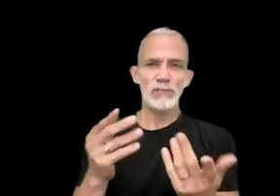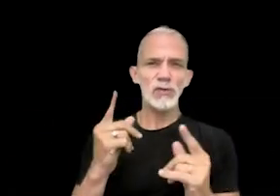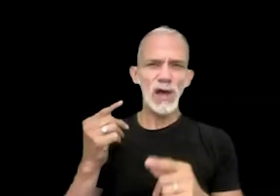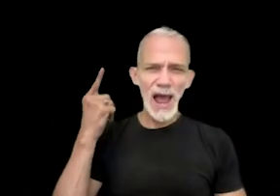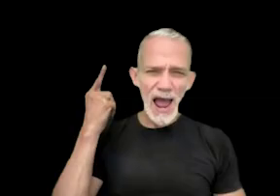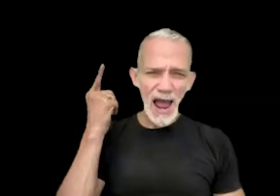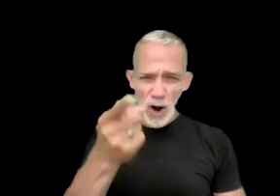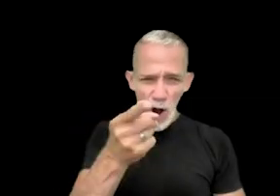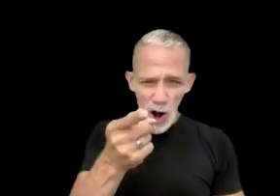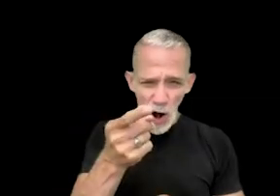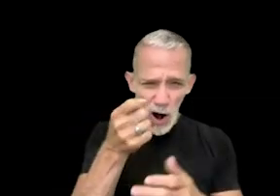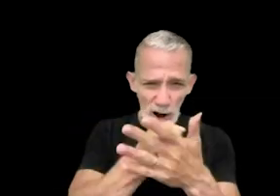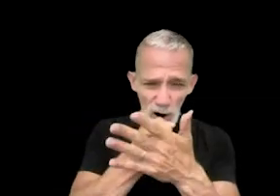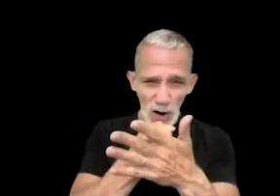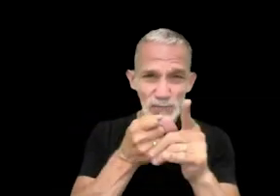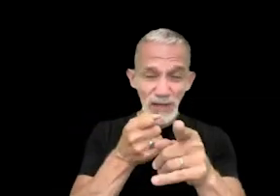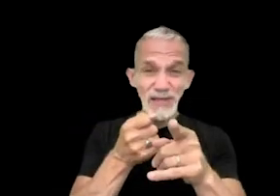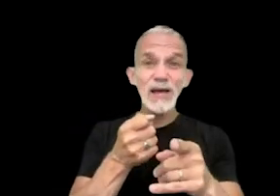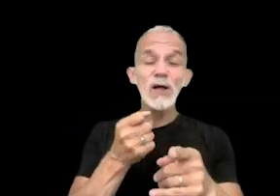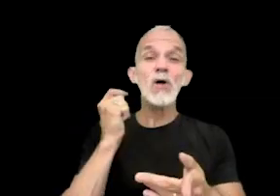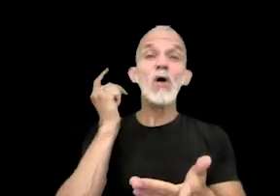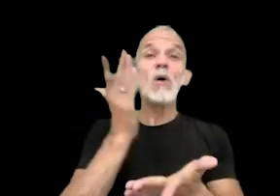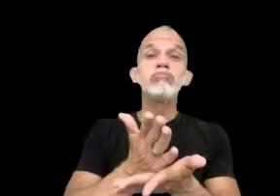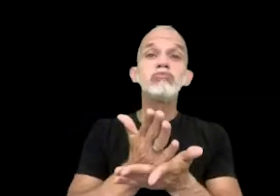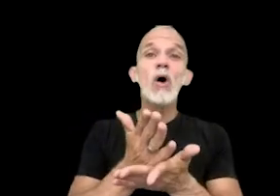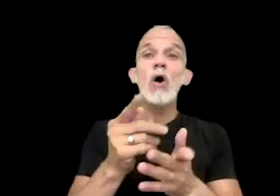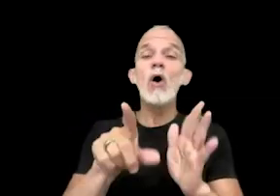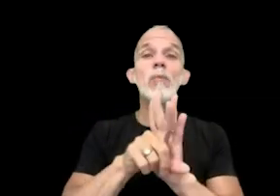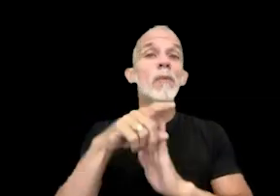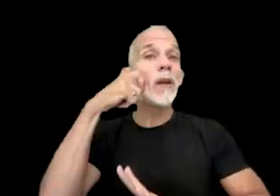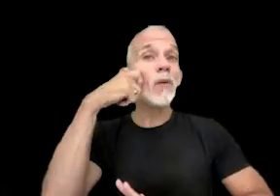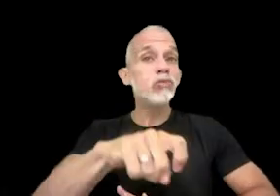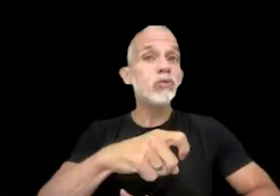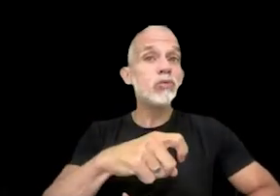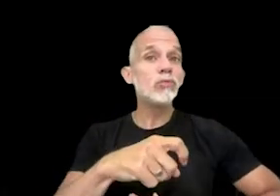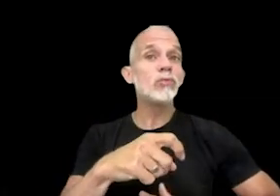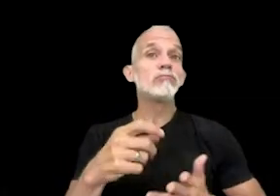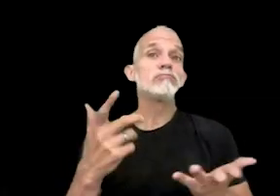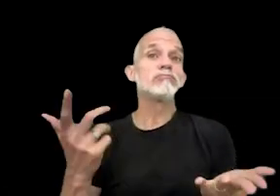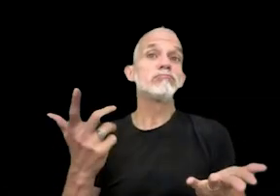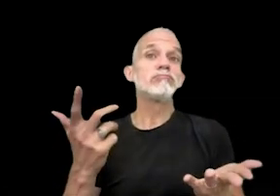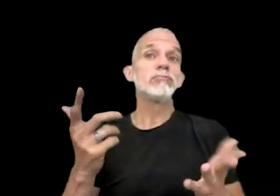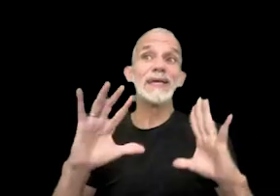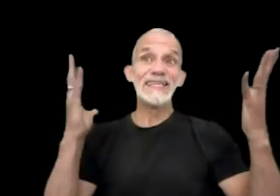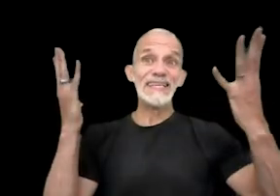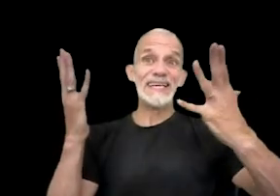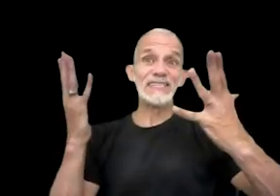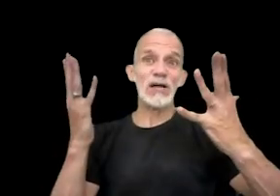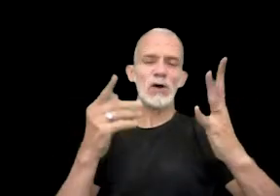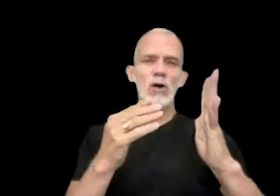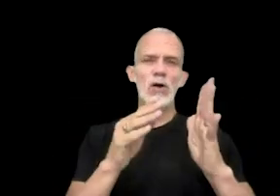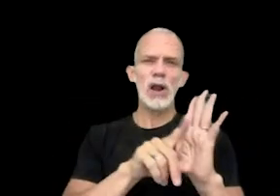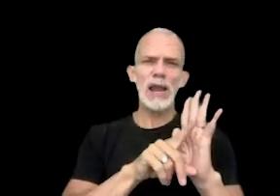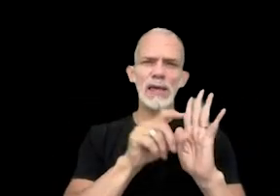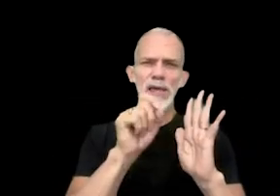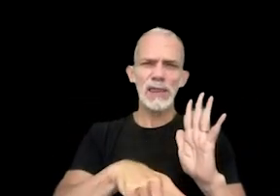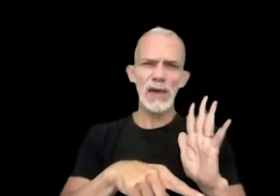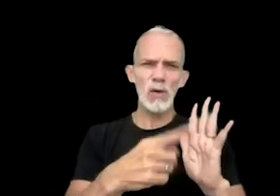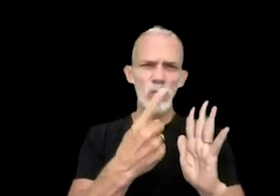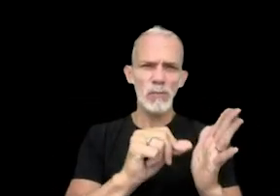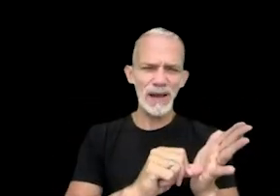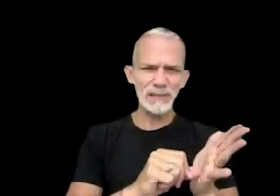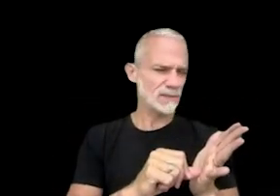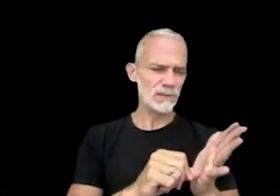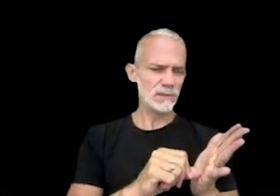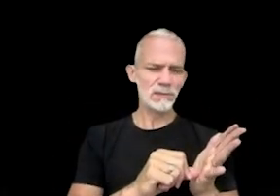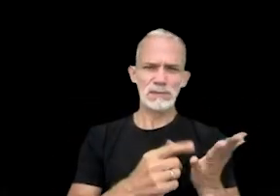atacar la infracción o el ilícito internacional con normas locales.